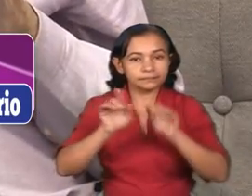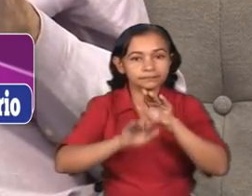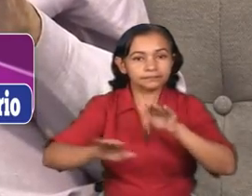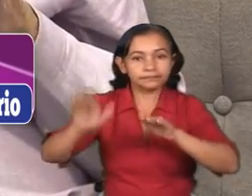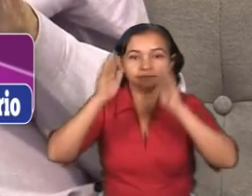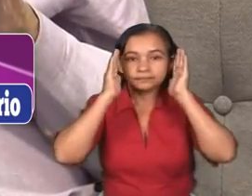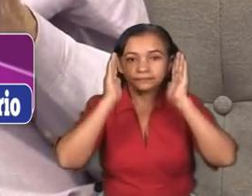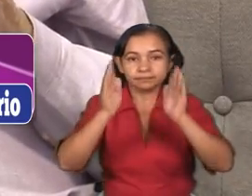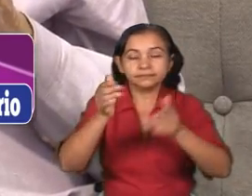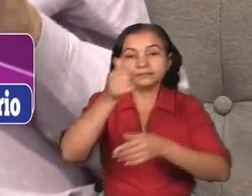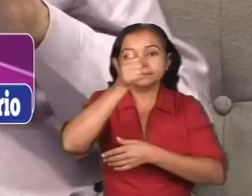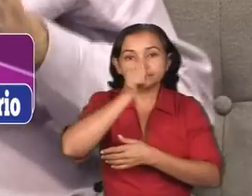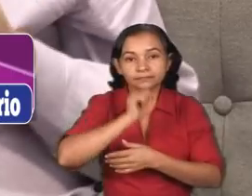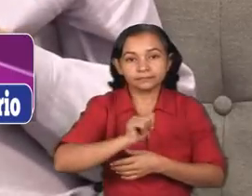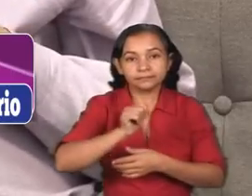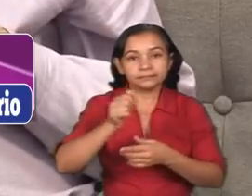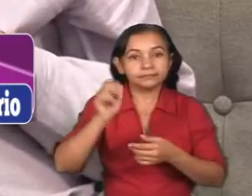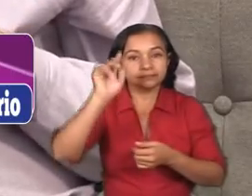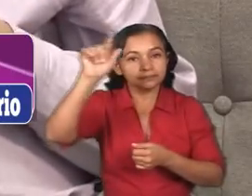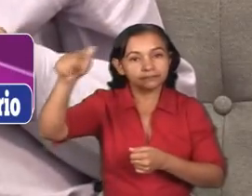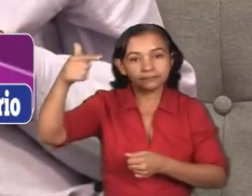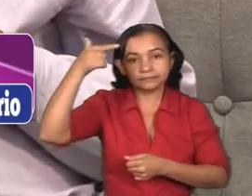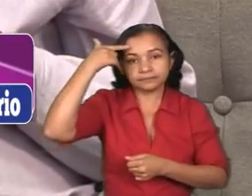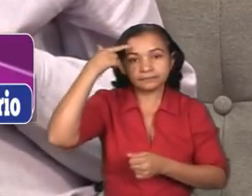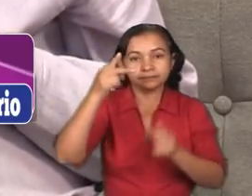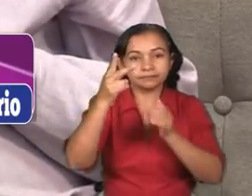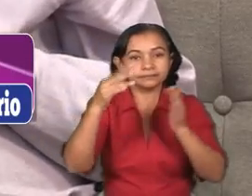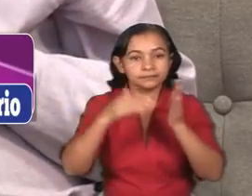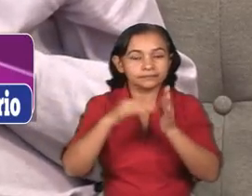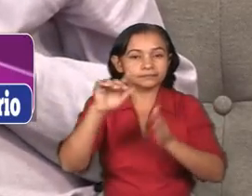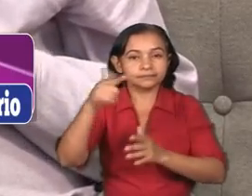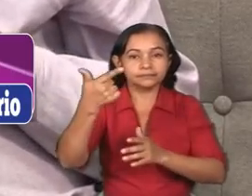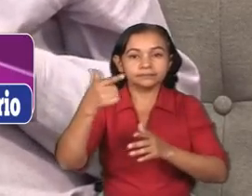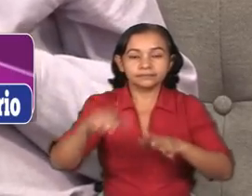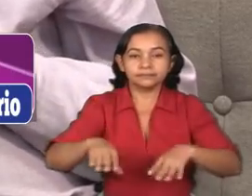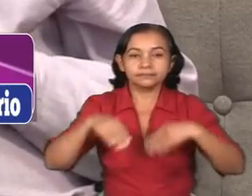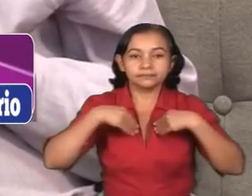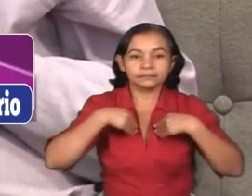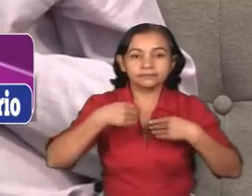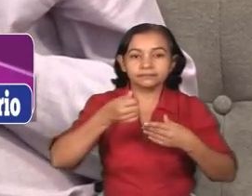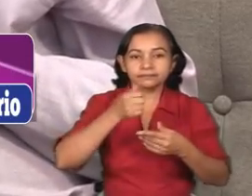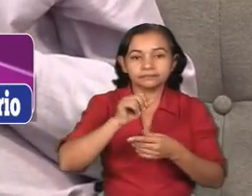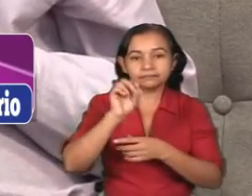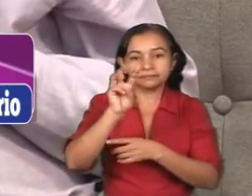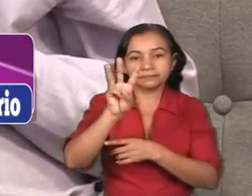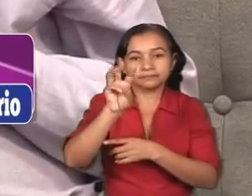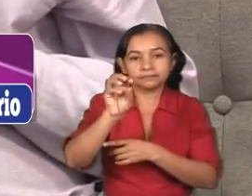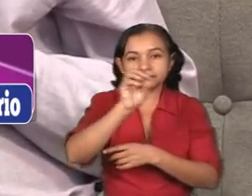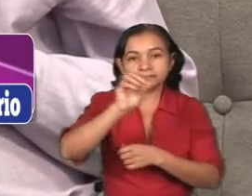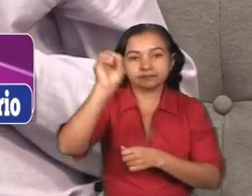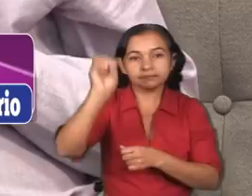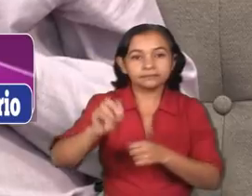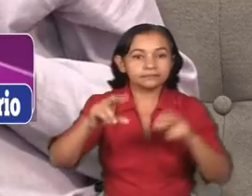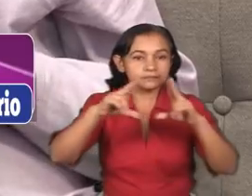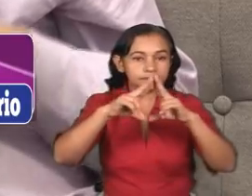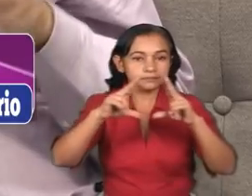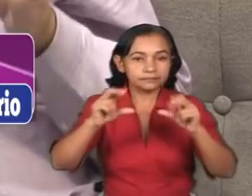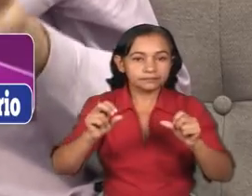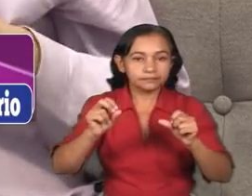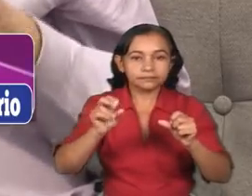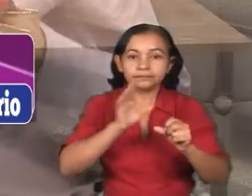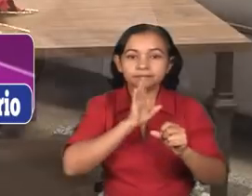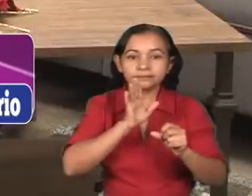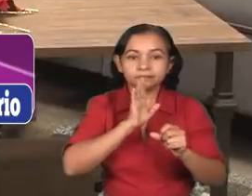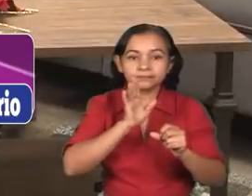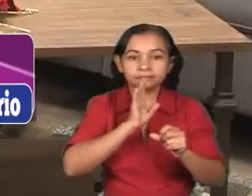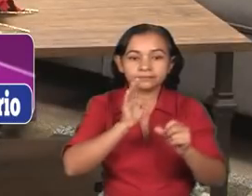cobertura en alcantarillado sanitario, porque cuando el gobierno en el 2007 asume, la cobertura en alcantarillado sanitario era apenas del 30% a nivel nacional. Te estoy hablando